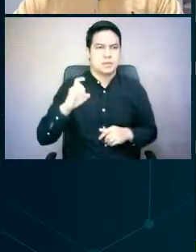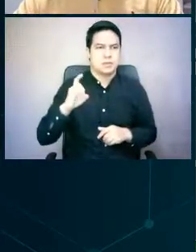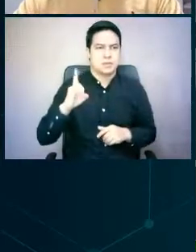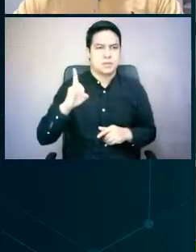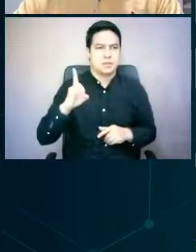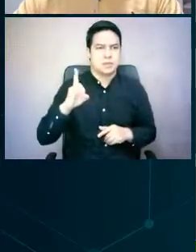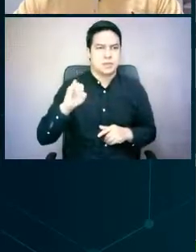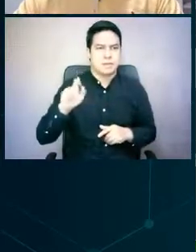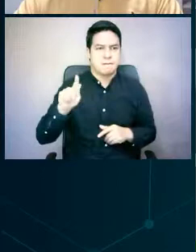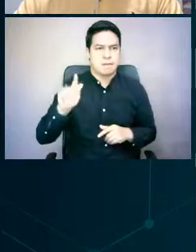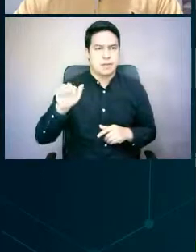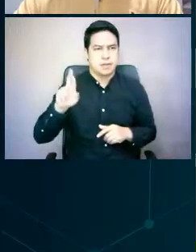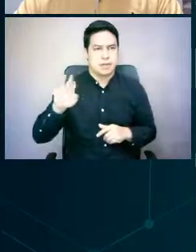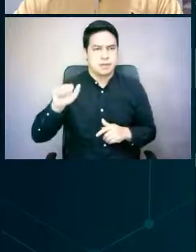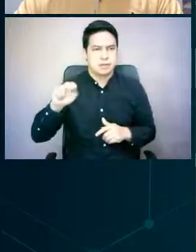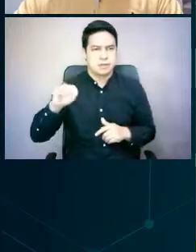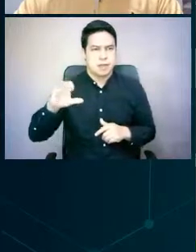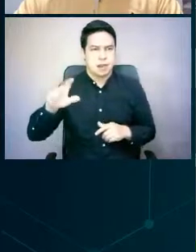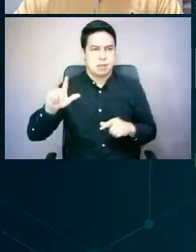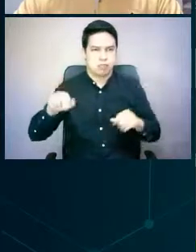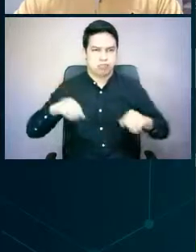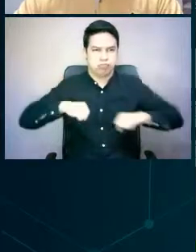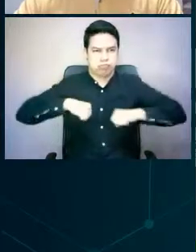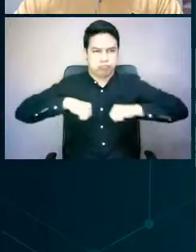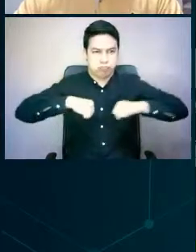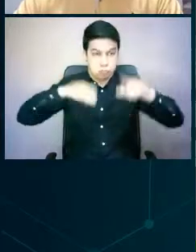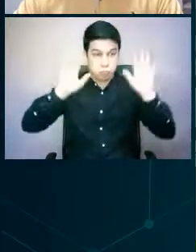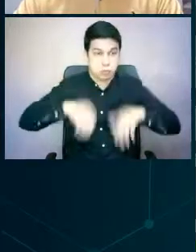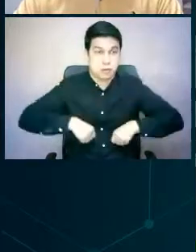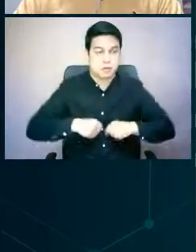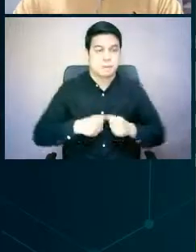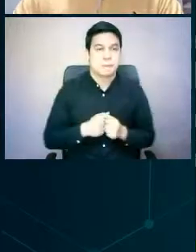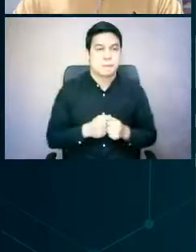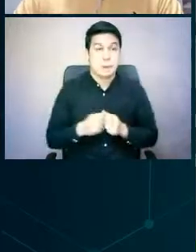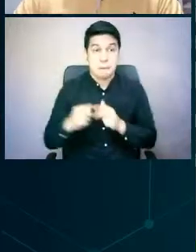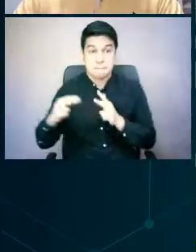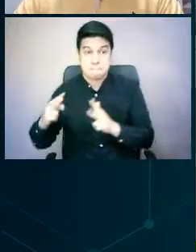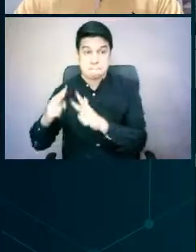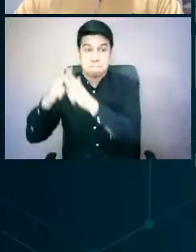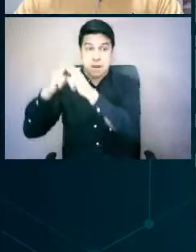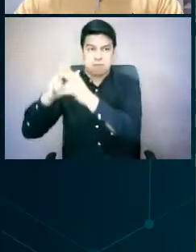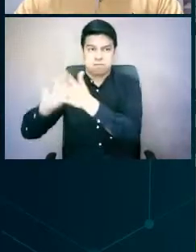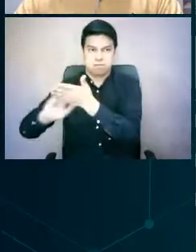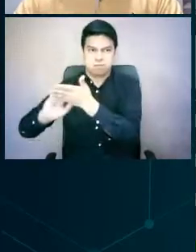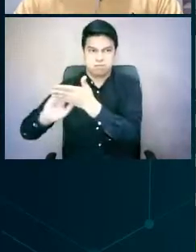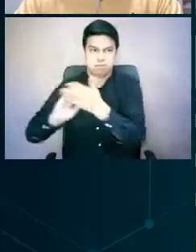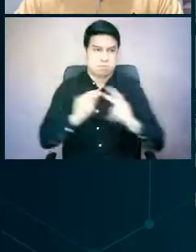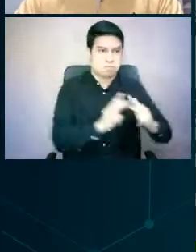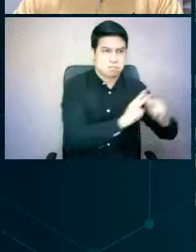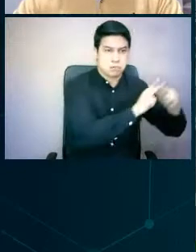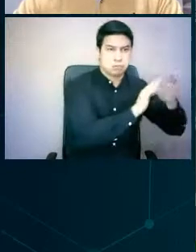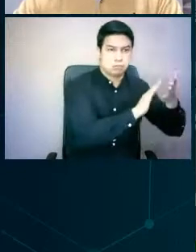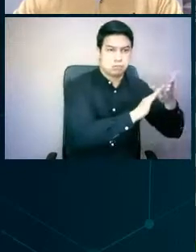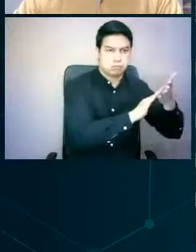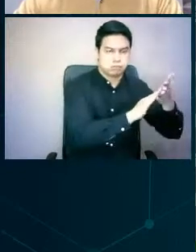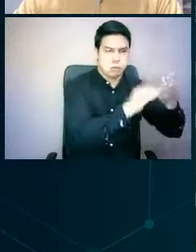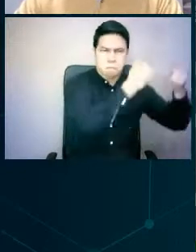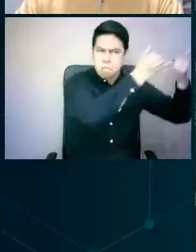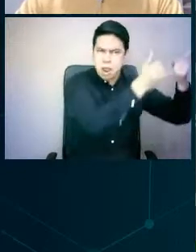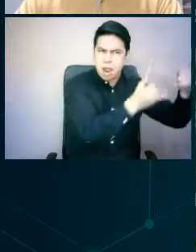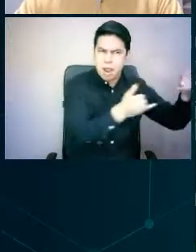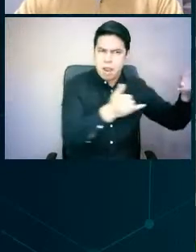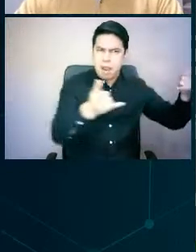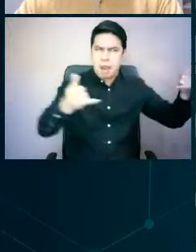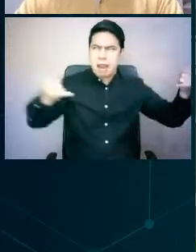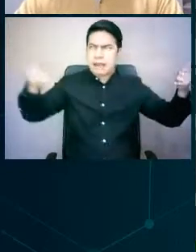la formulación de las modernizaciones de estas dos subestaciones, se identificaron posibles inconvenientes para el tendido de la fibra óptica sobre